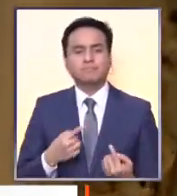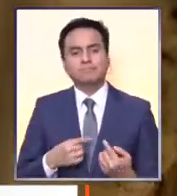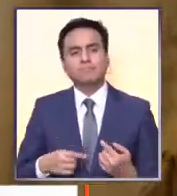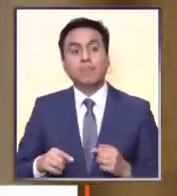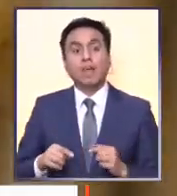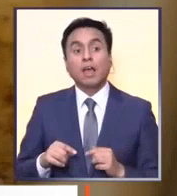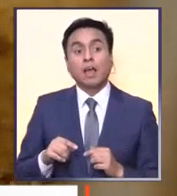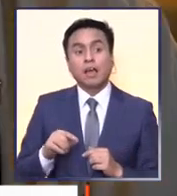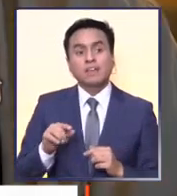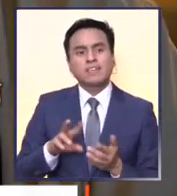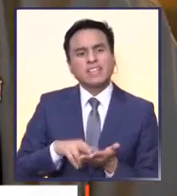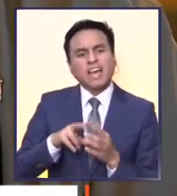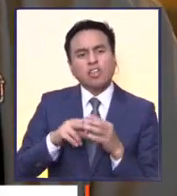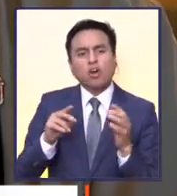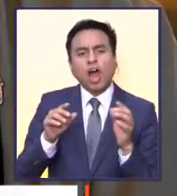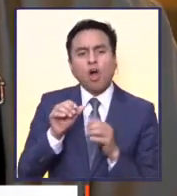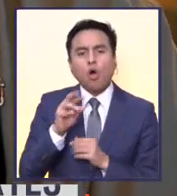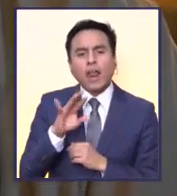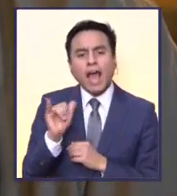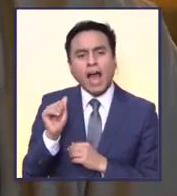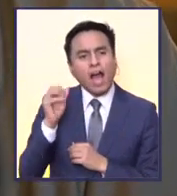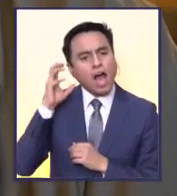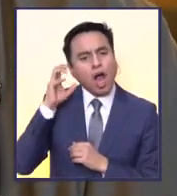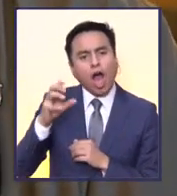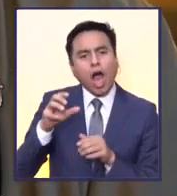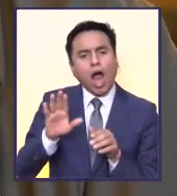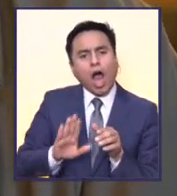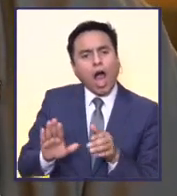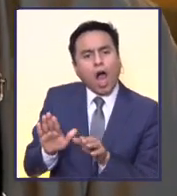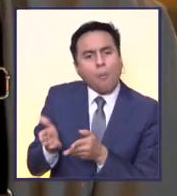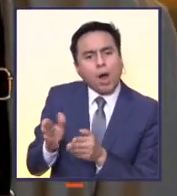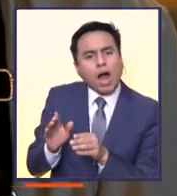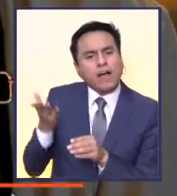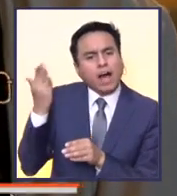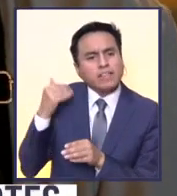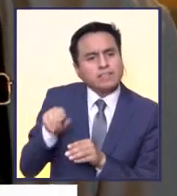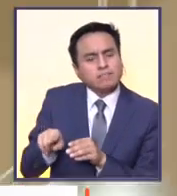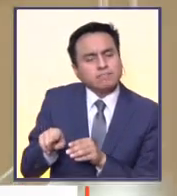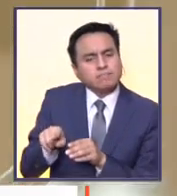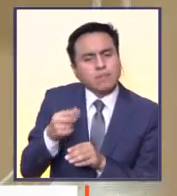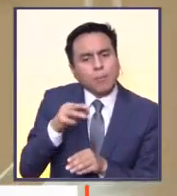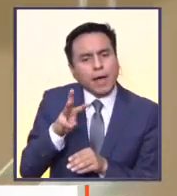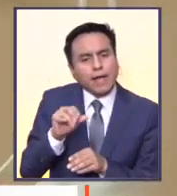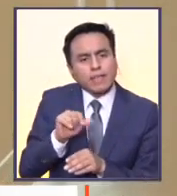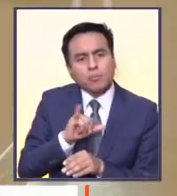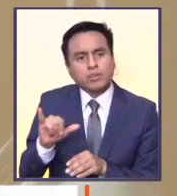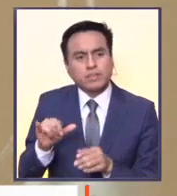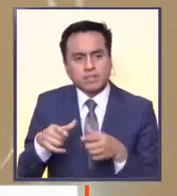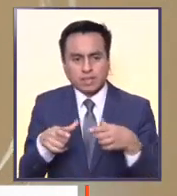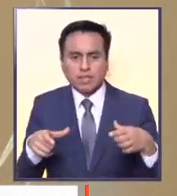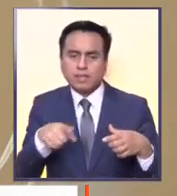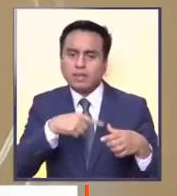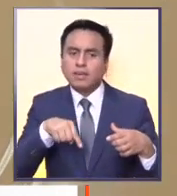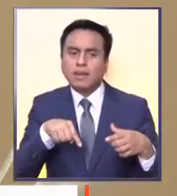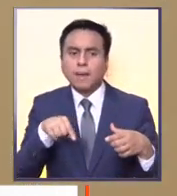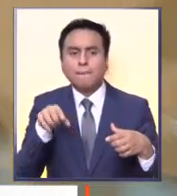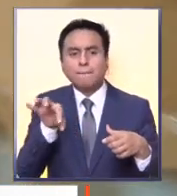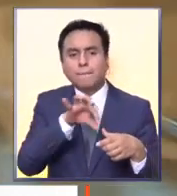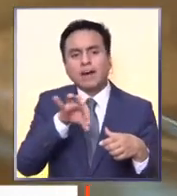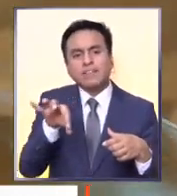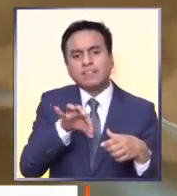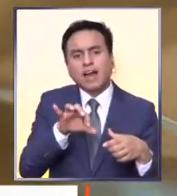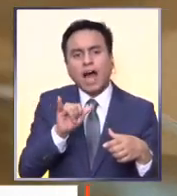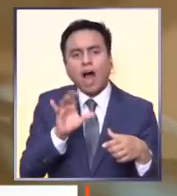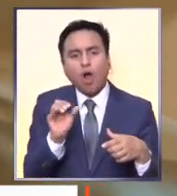Tenemos un salteado de oreja ahumada que la ahumamos en el kebri, en torno a carbón, y después las glaseamos con una pasta de ajo asado con